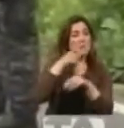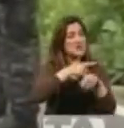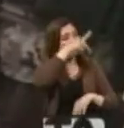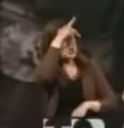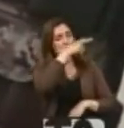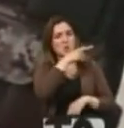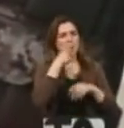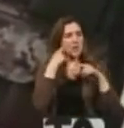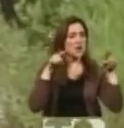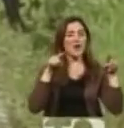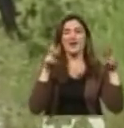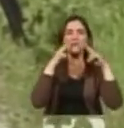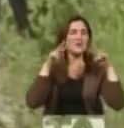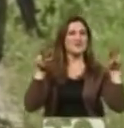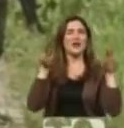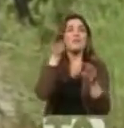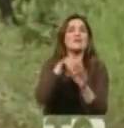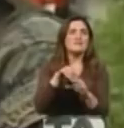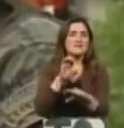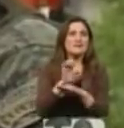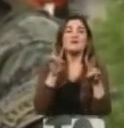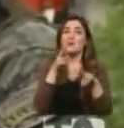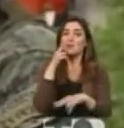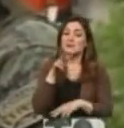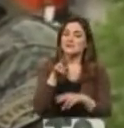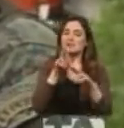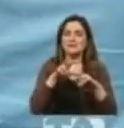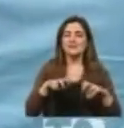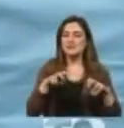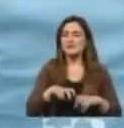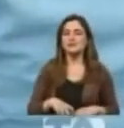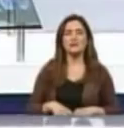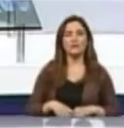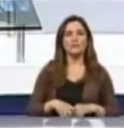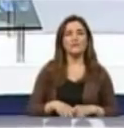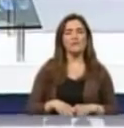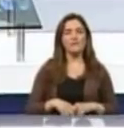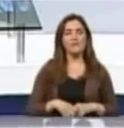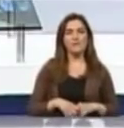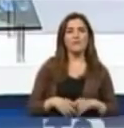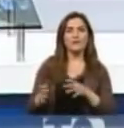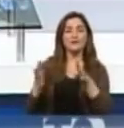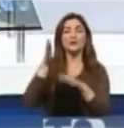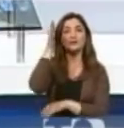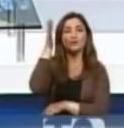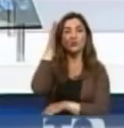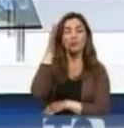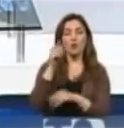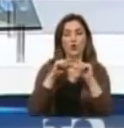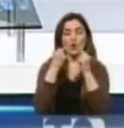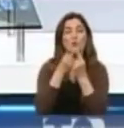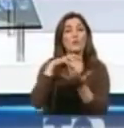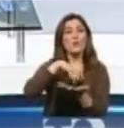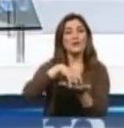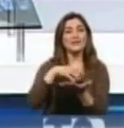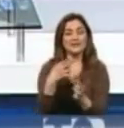dice, hay que mirar también casa adentro. Carlos Acoto, 24 horas. Tulcán fue sede del gabinete provincial